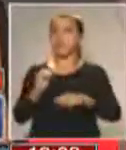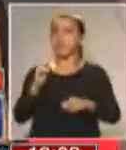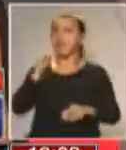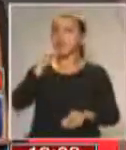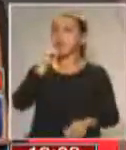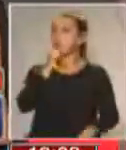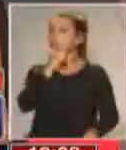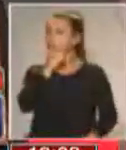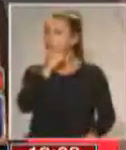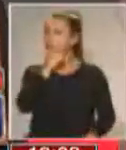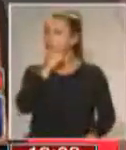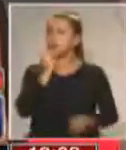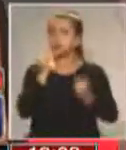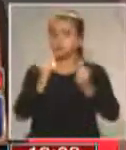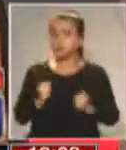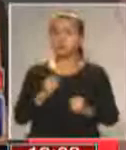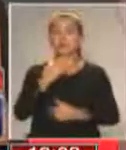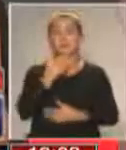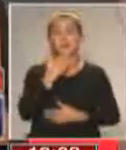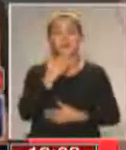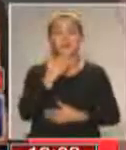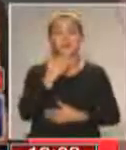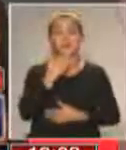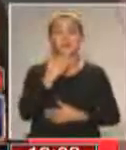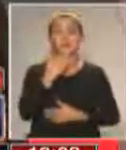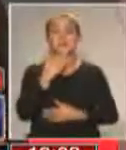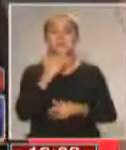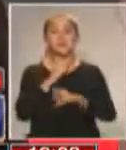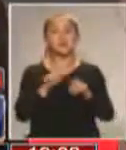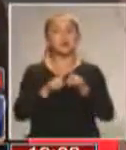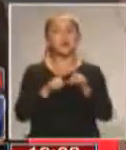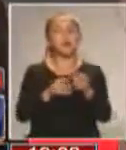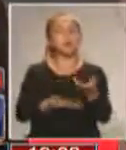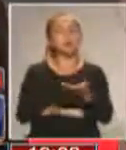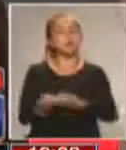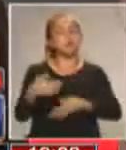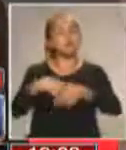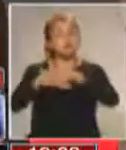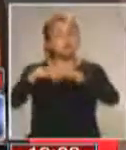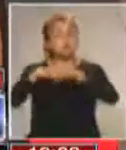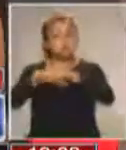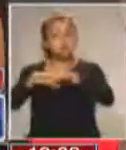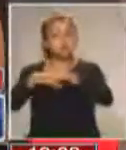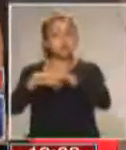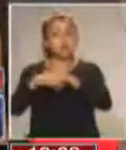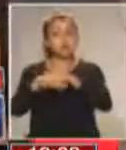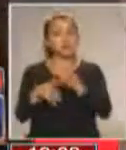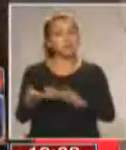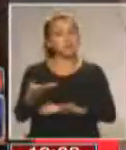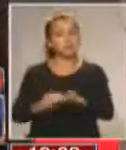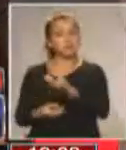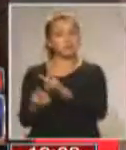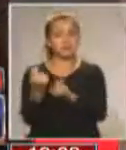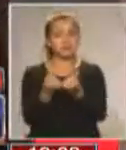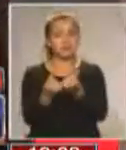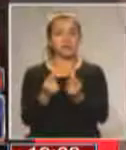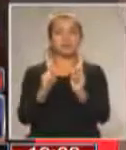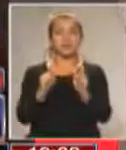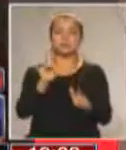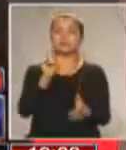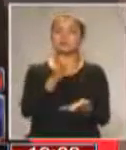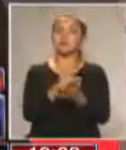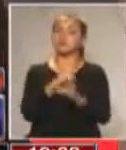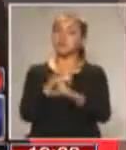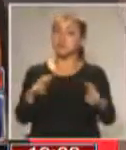levantan. Nos puede incluso señalar que podría haber tráfico de influencia. Por lo tanto, habría que haber una investigación para que esto se determinara.